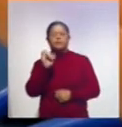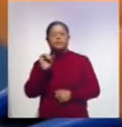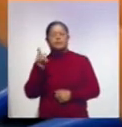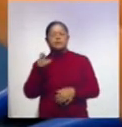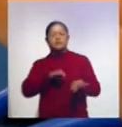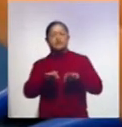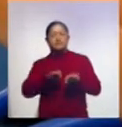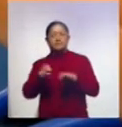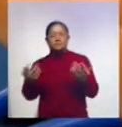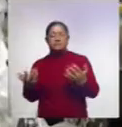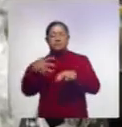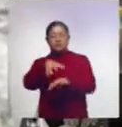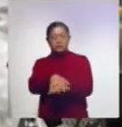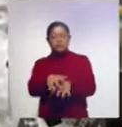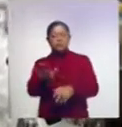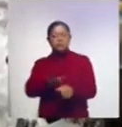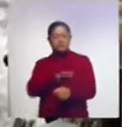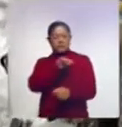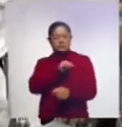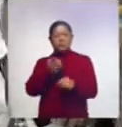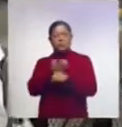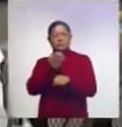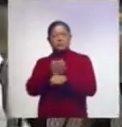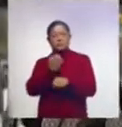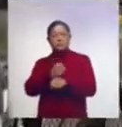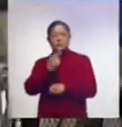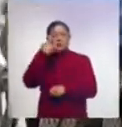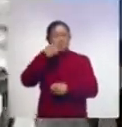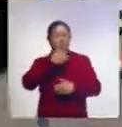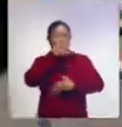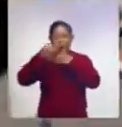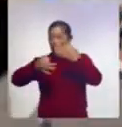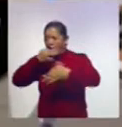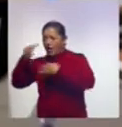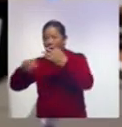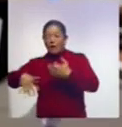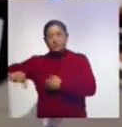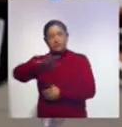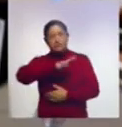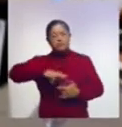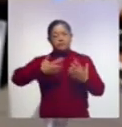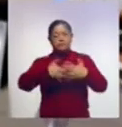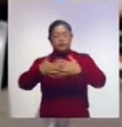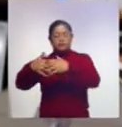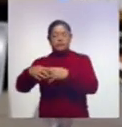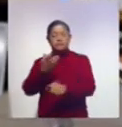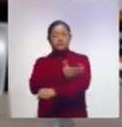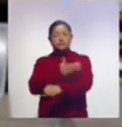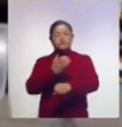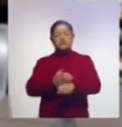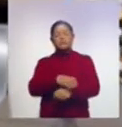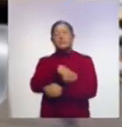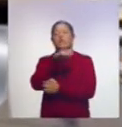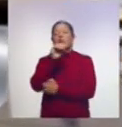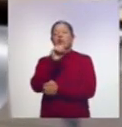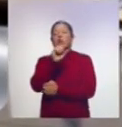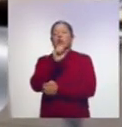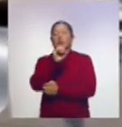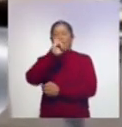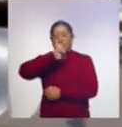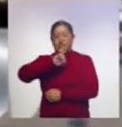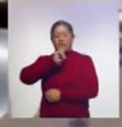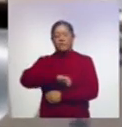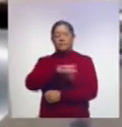administración estatal para promover a la entidad entre sus socios. Acompañado por el secretario de Desarrollo Económico, Jorge Luis Vázquez Rodríguez,